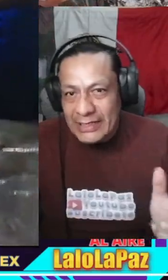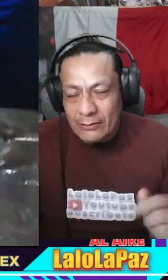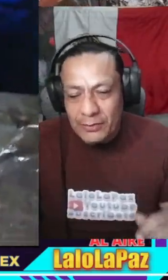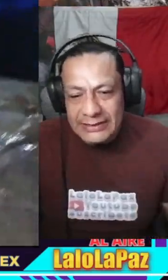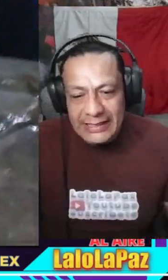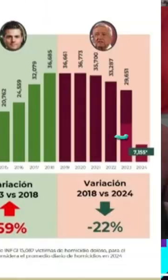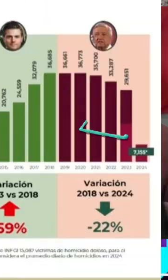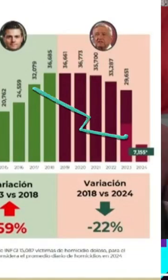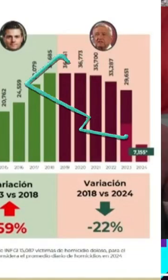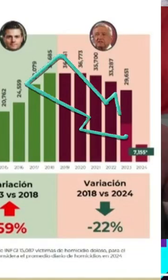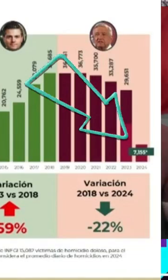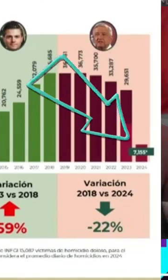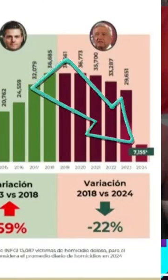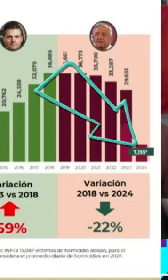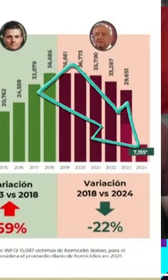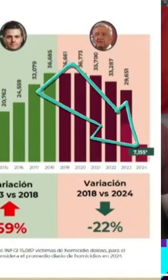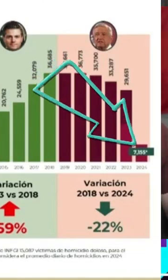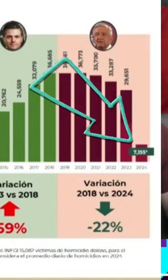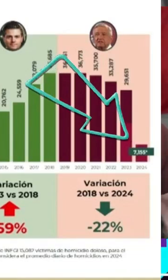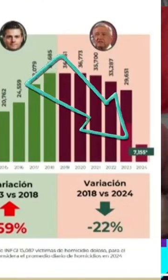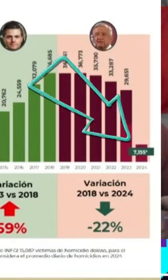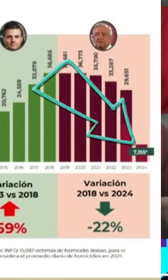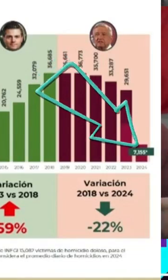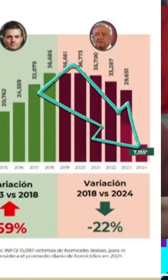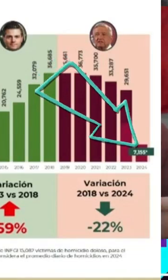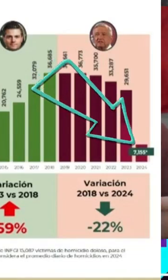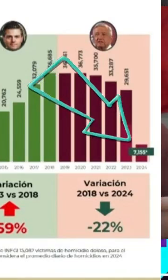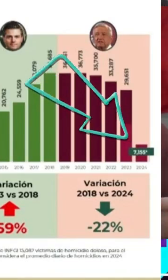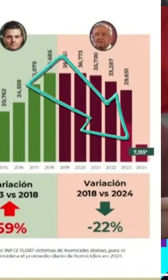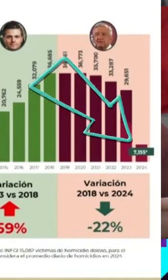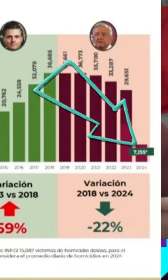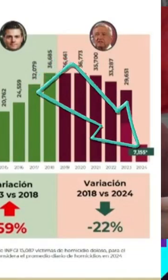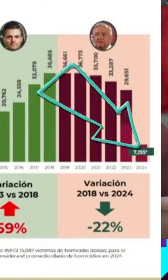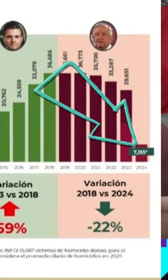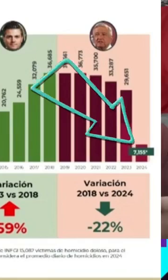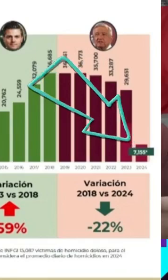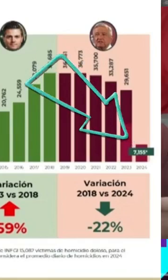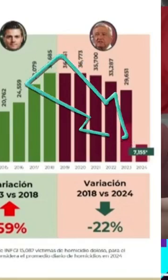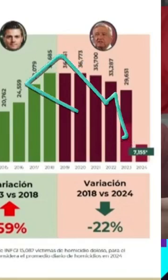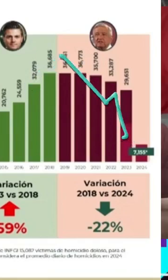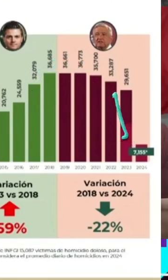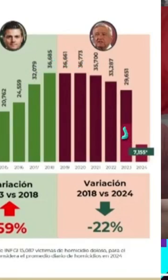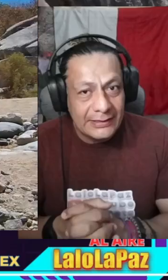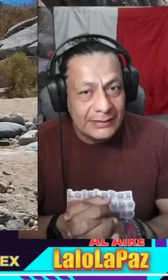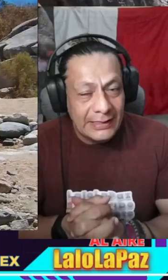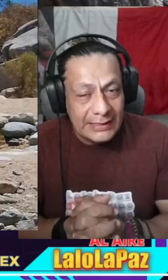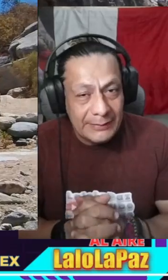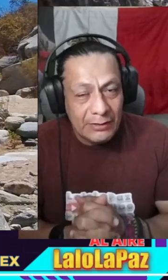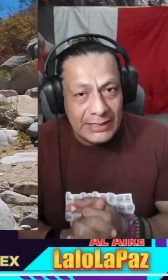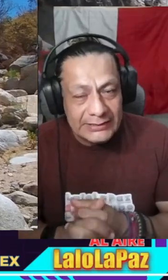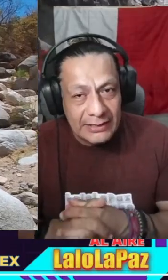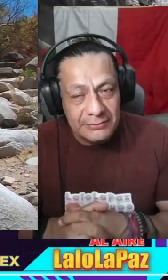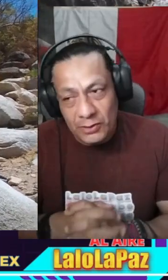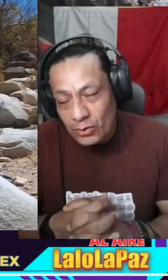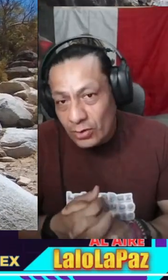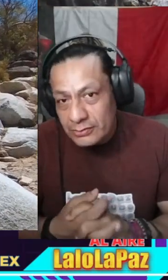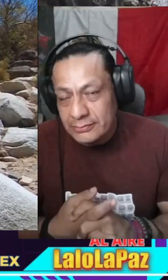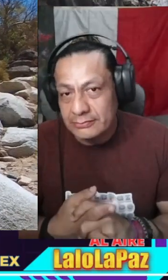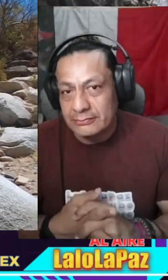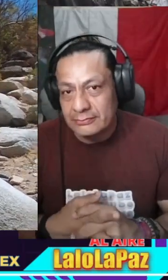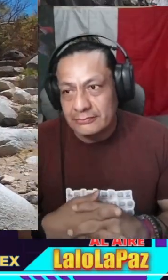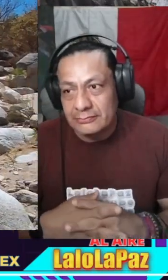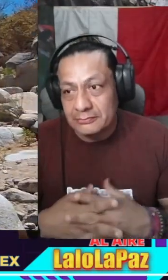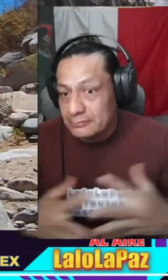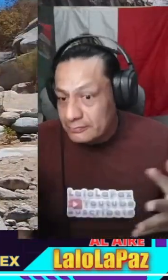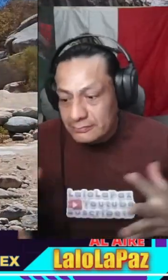que se ha usado políticamente de muy mala manera, porque no todos los crímenes dolosos son del crimen organizado, no todos.